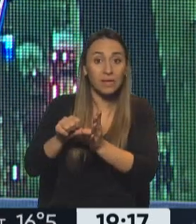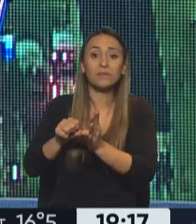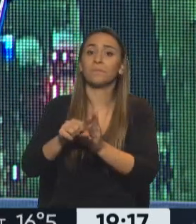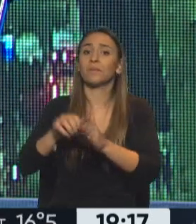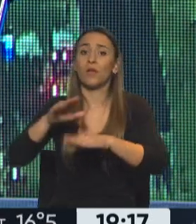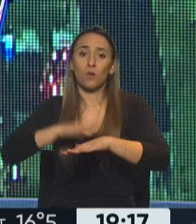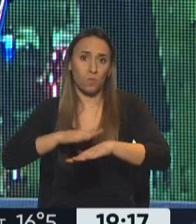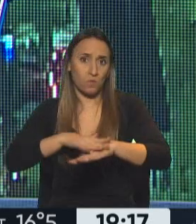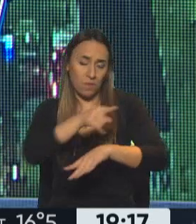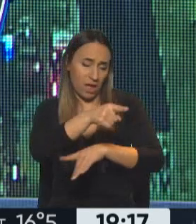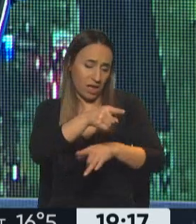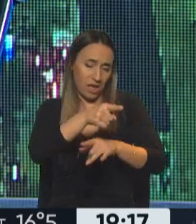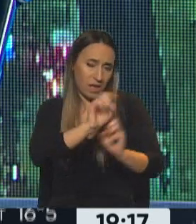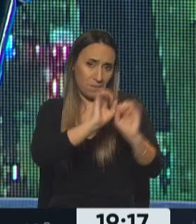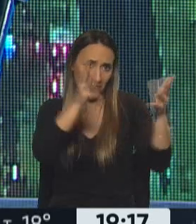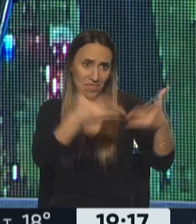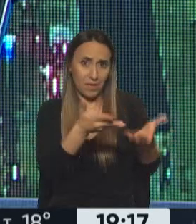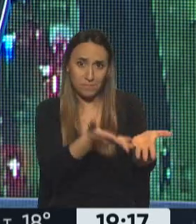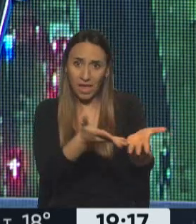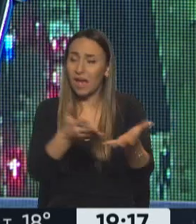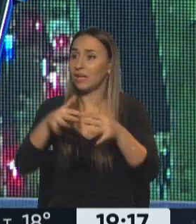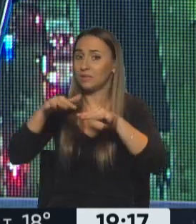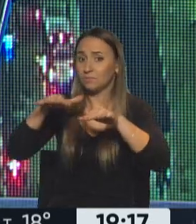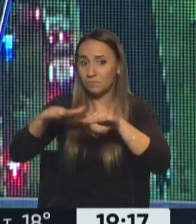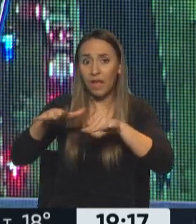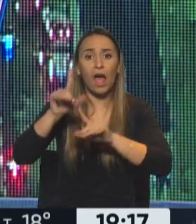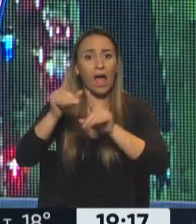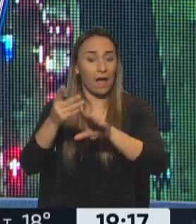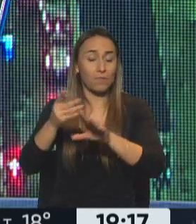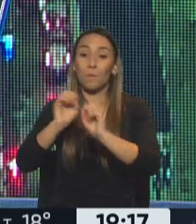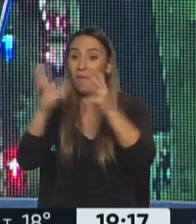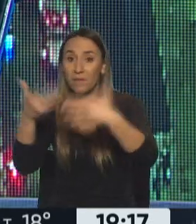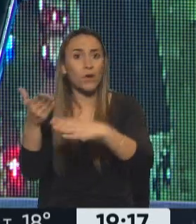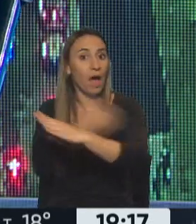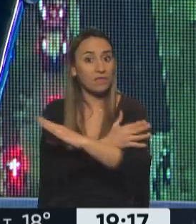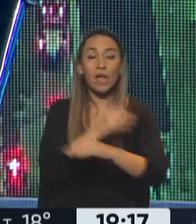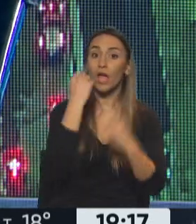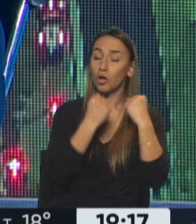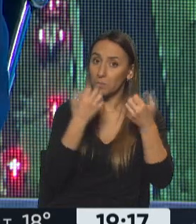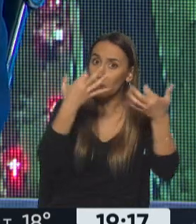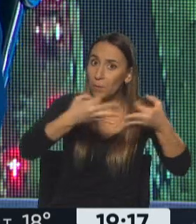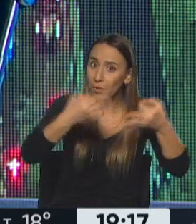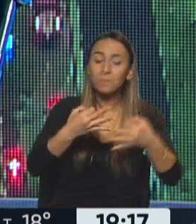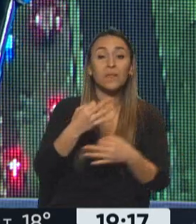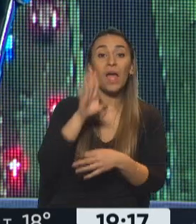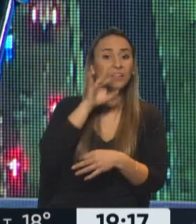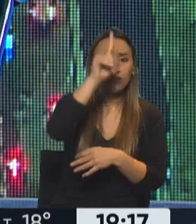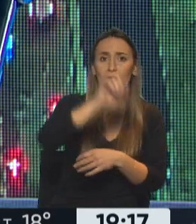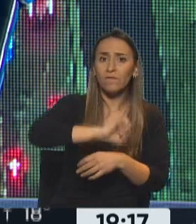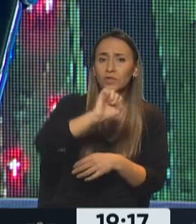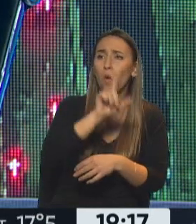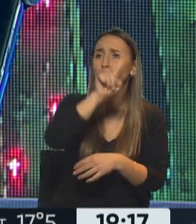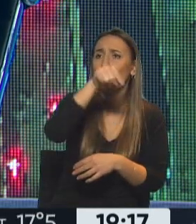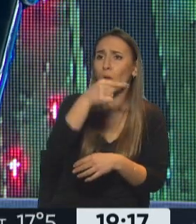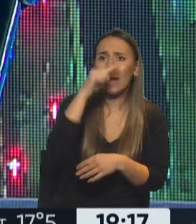pandemia, después de la guerra, con economías estables, sin inflación. Estados Unidos tenía el 1.7. Tal cual. Y